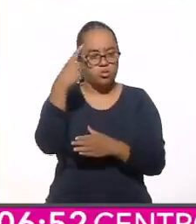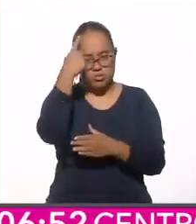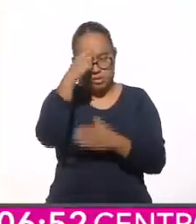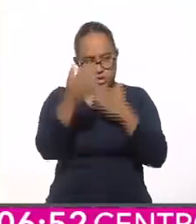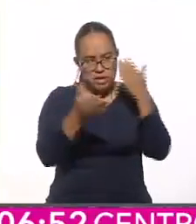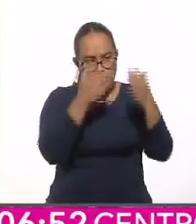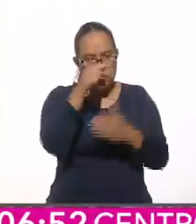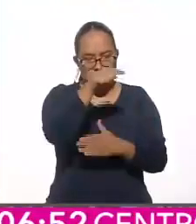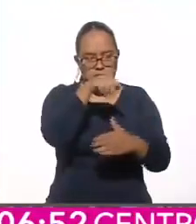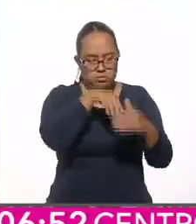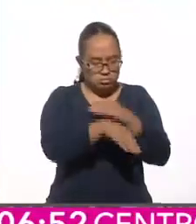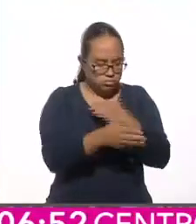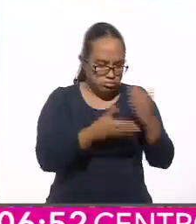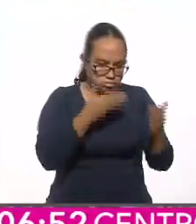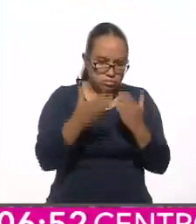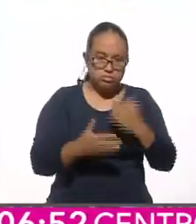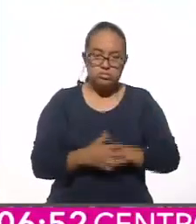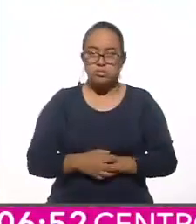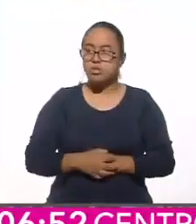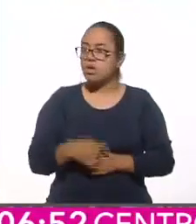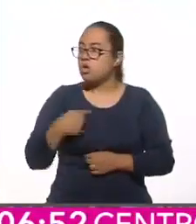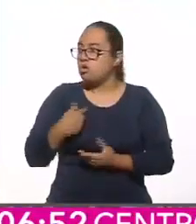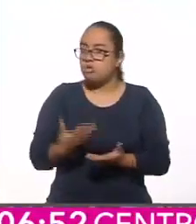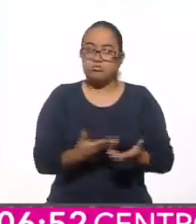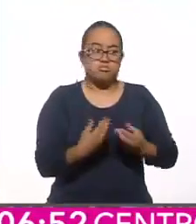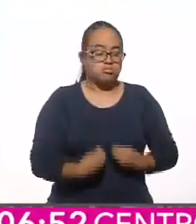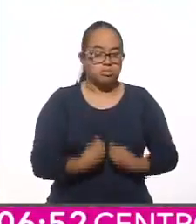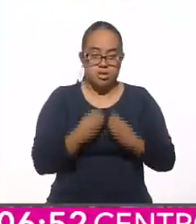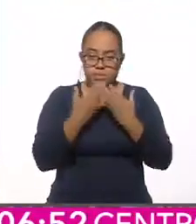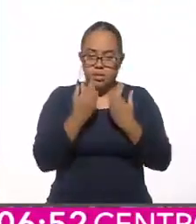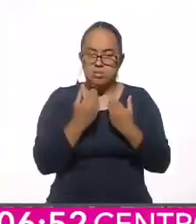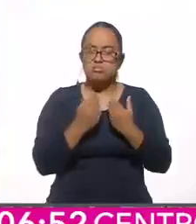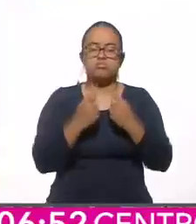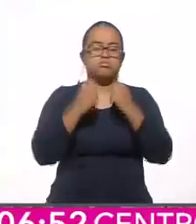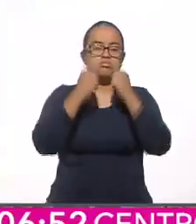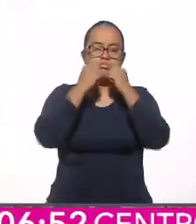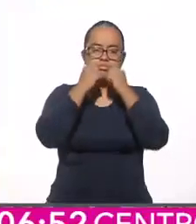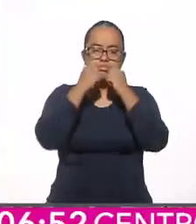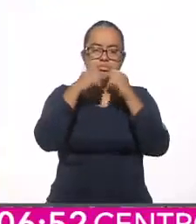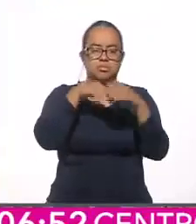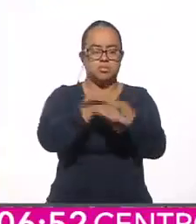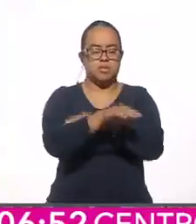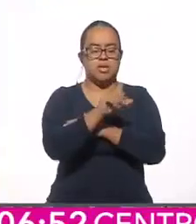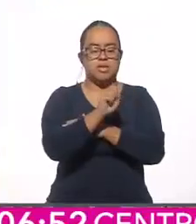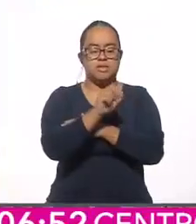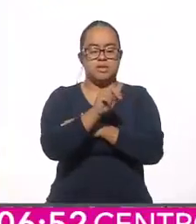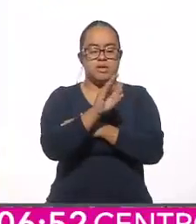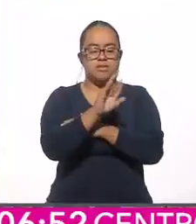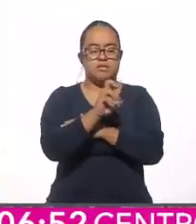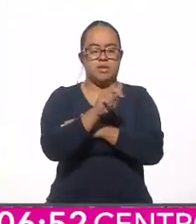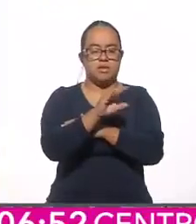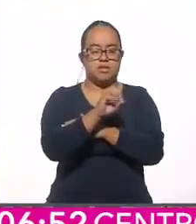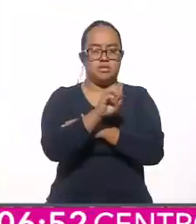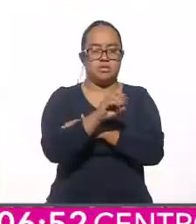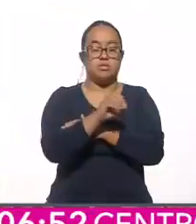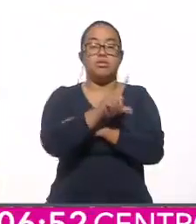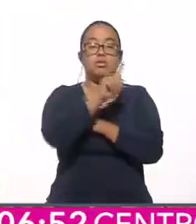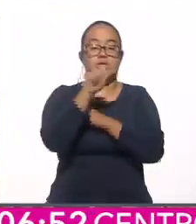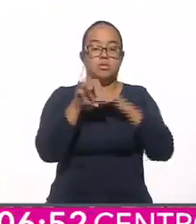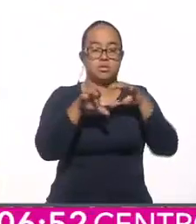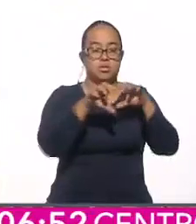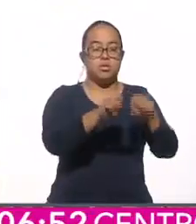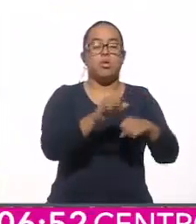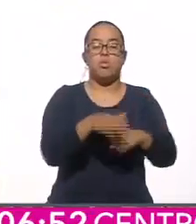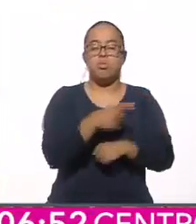seminario. Como no tenía dónde vivir, se quedó en el atrio de San Francisco y fue apresado por